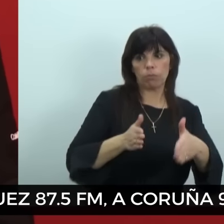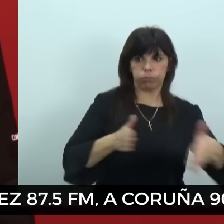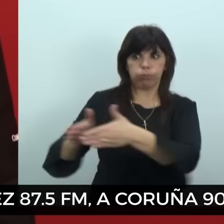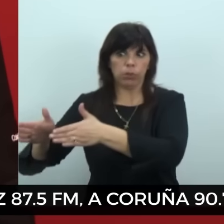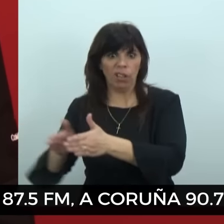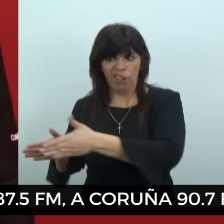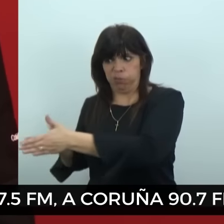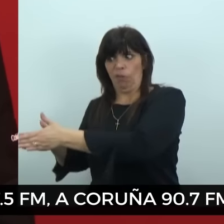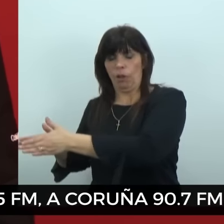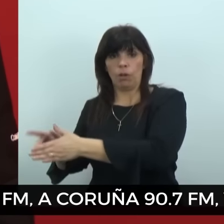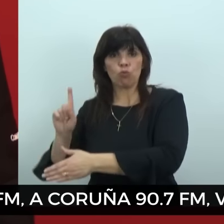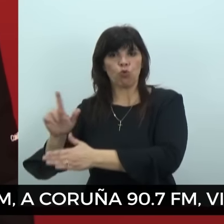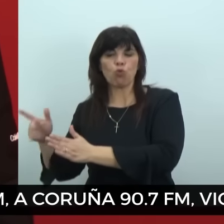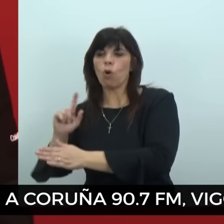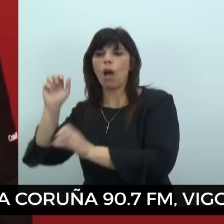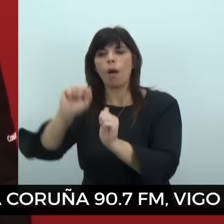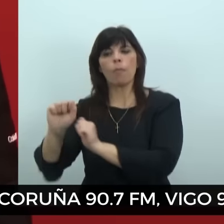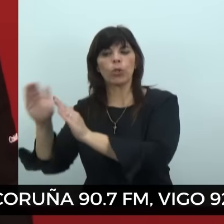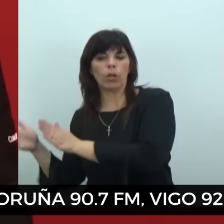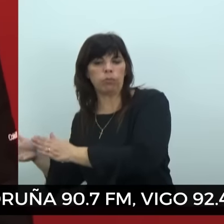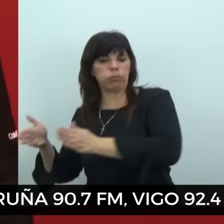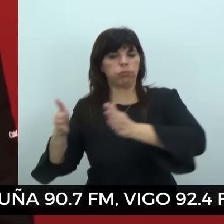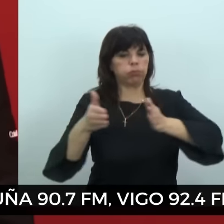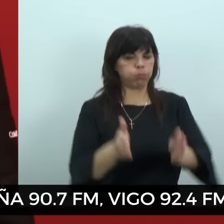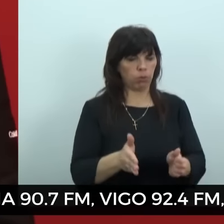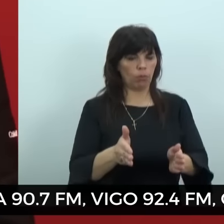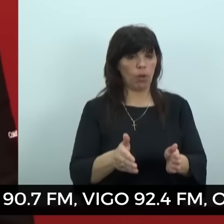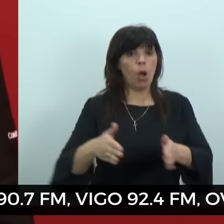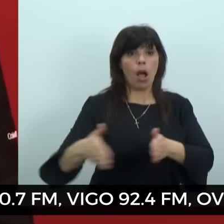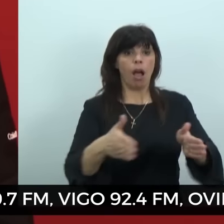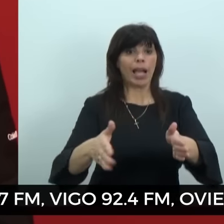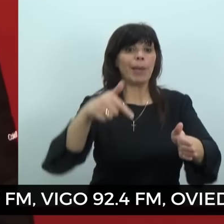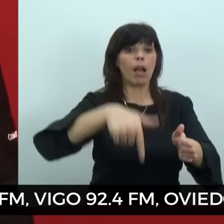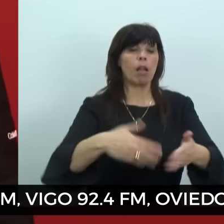cuidado de no meterte en lo que no es la voluntad de Dios.